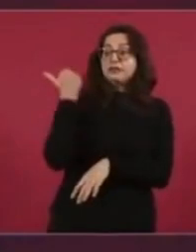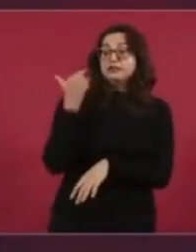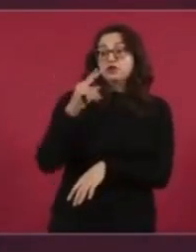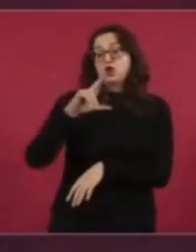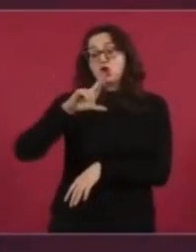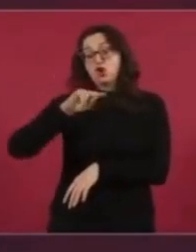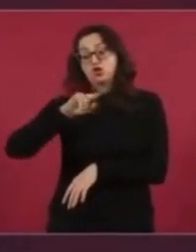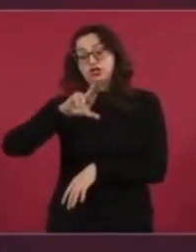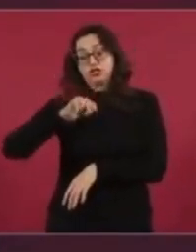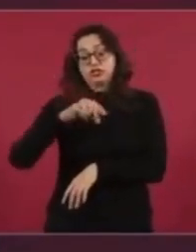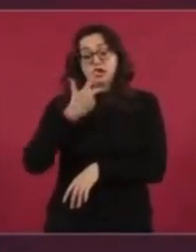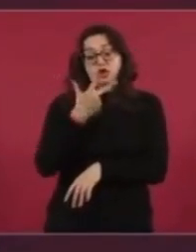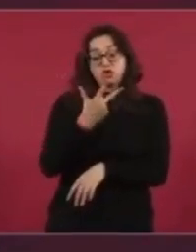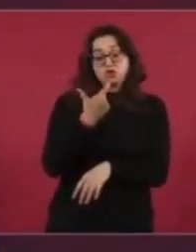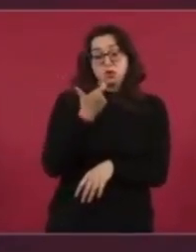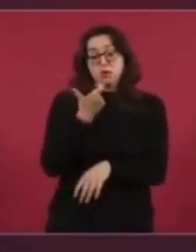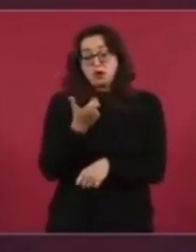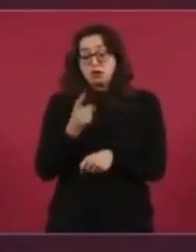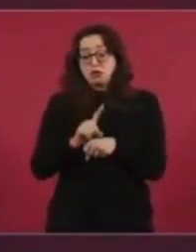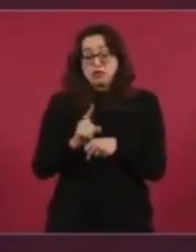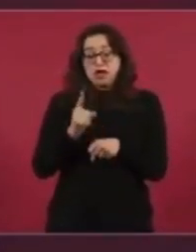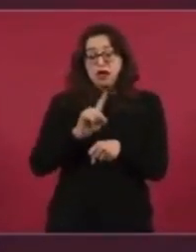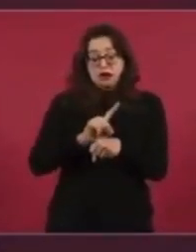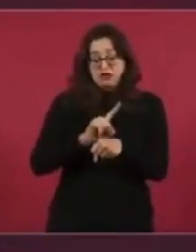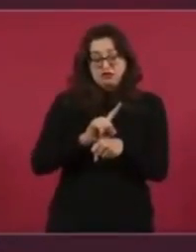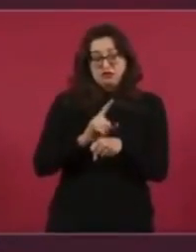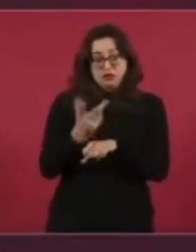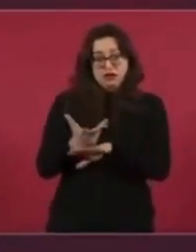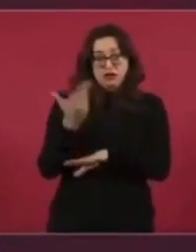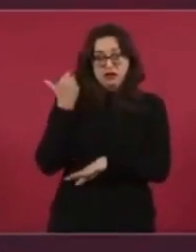en 2018